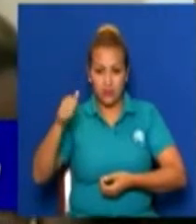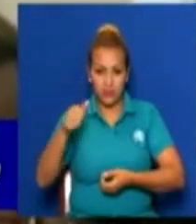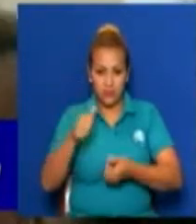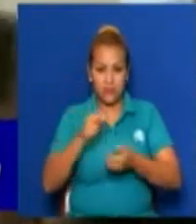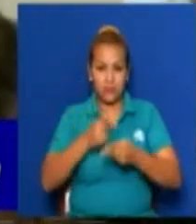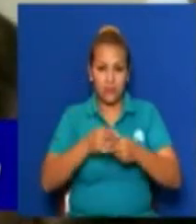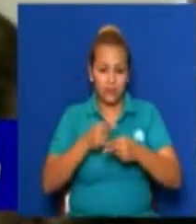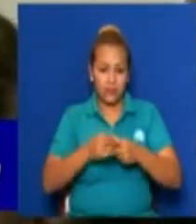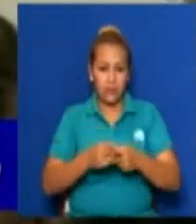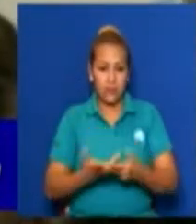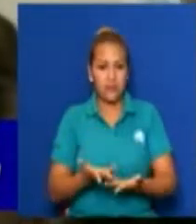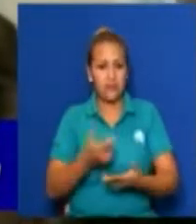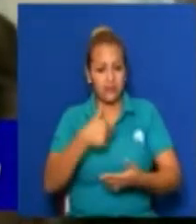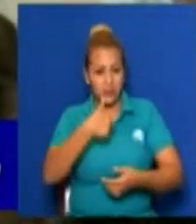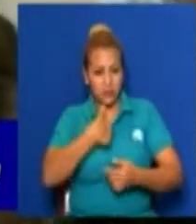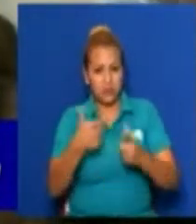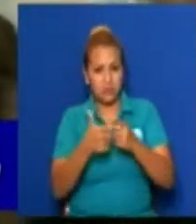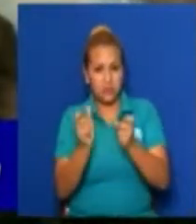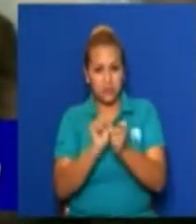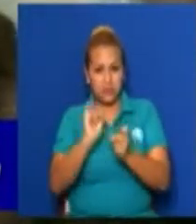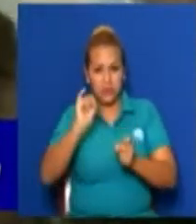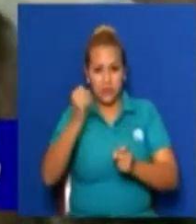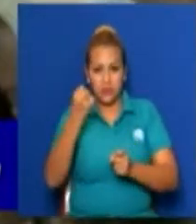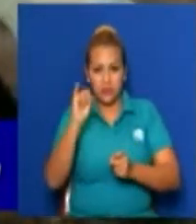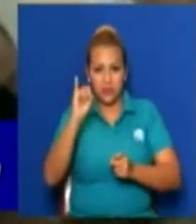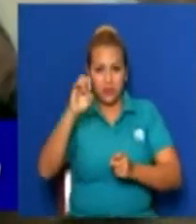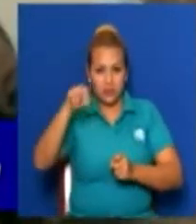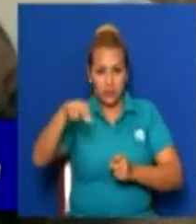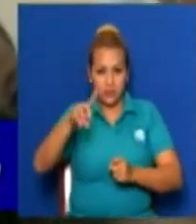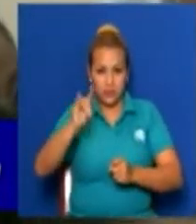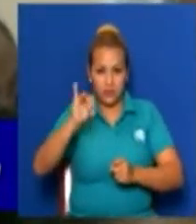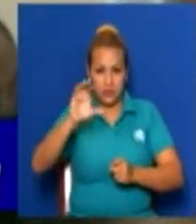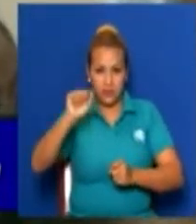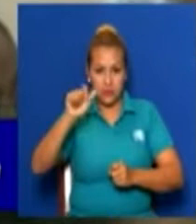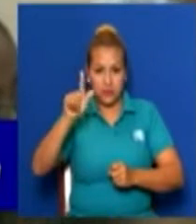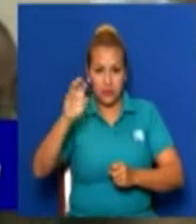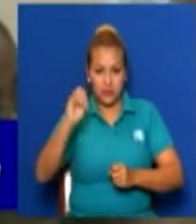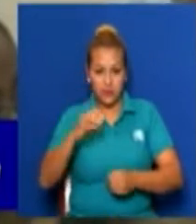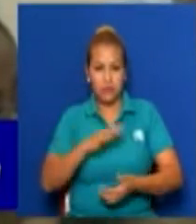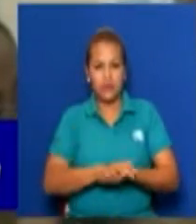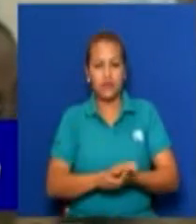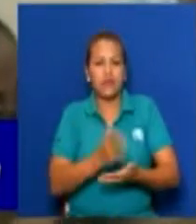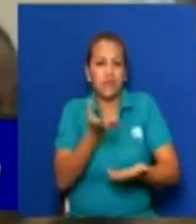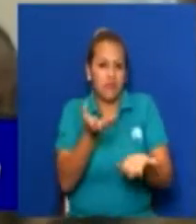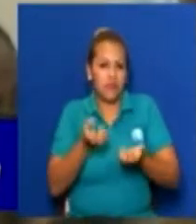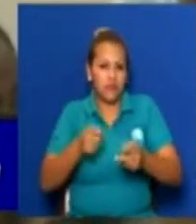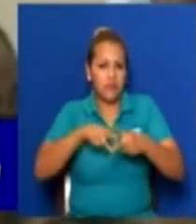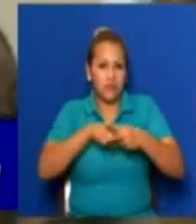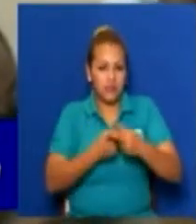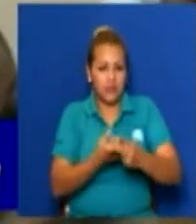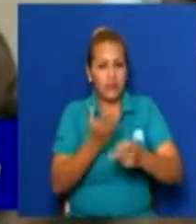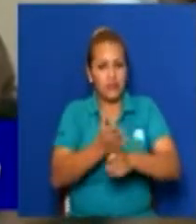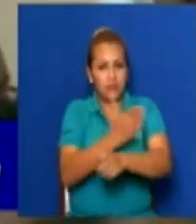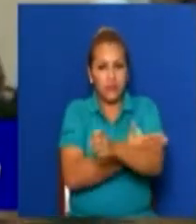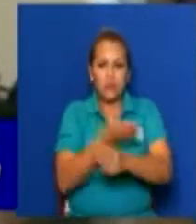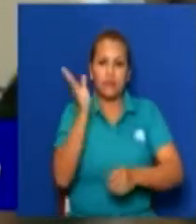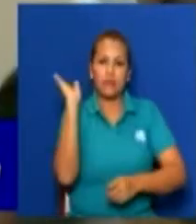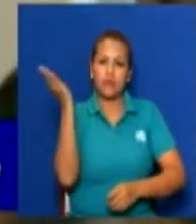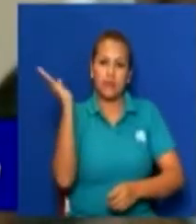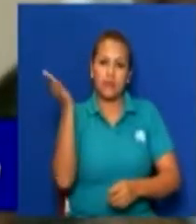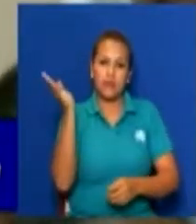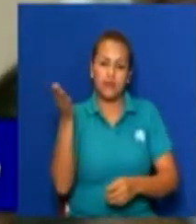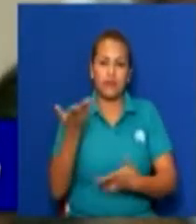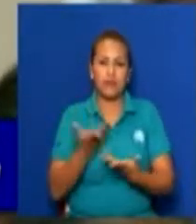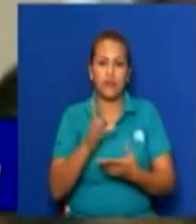sindicalista. Quiero comenzar por donde la exposición que hizo la señora